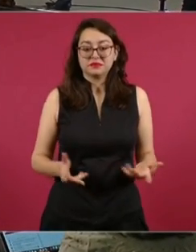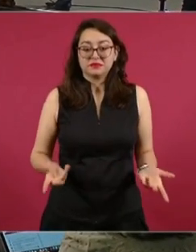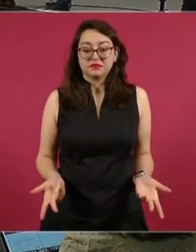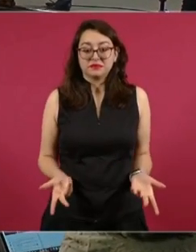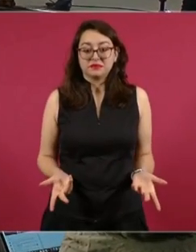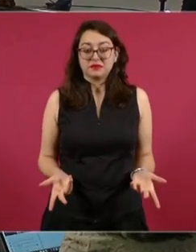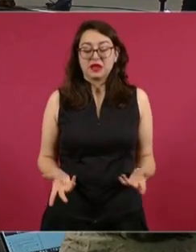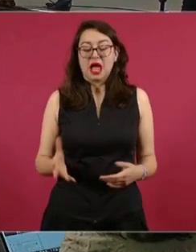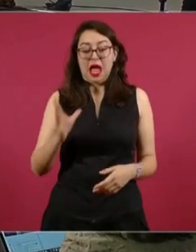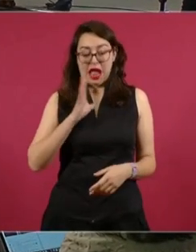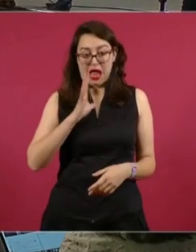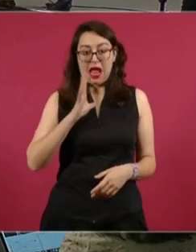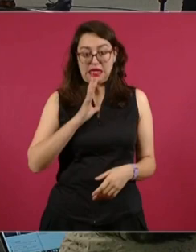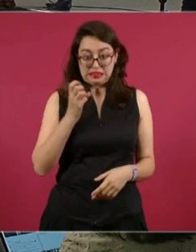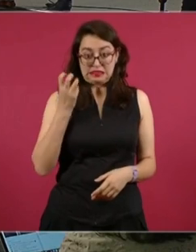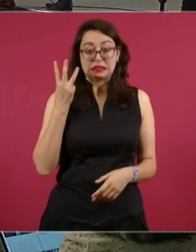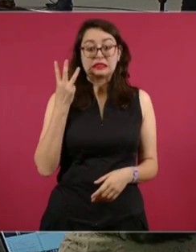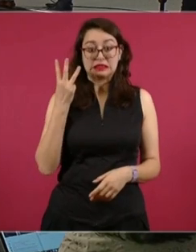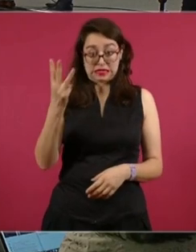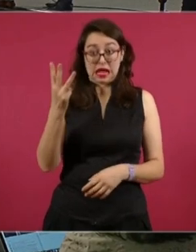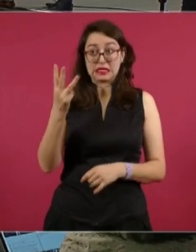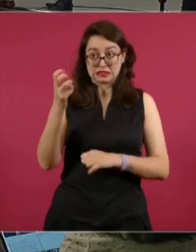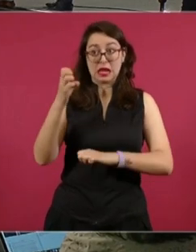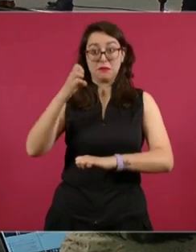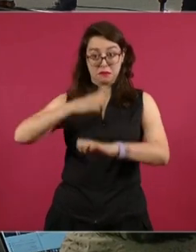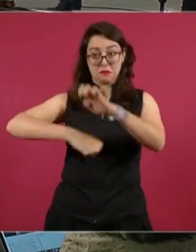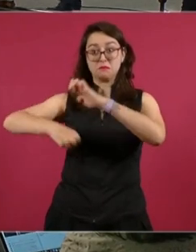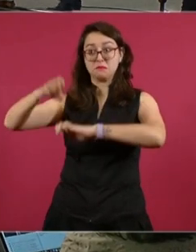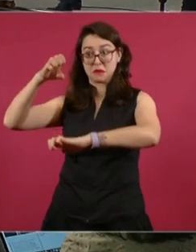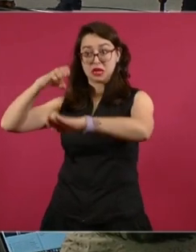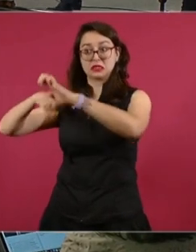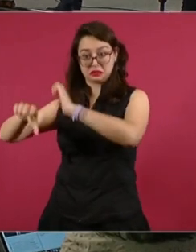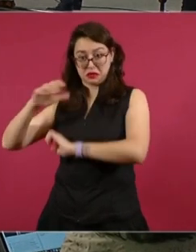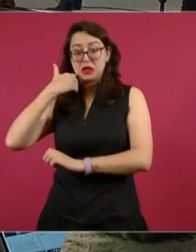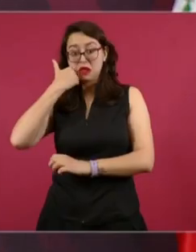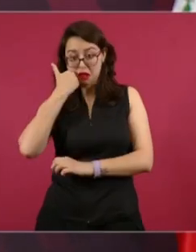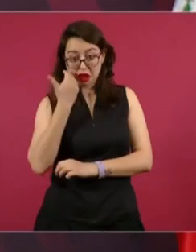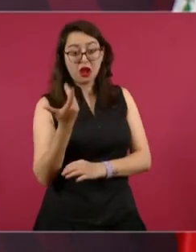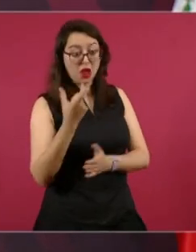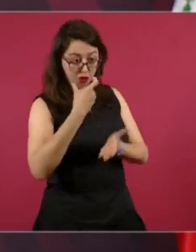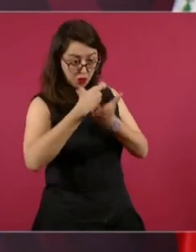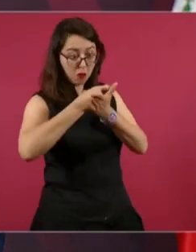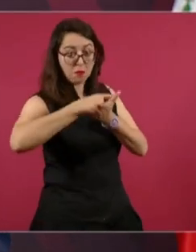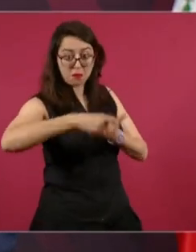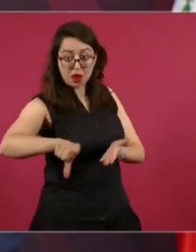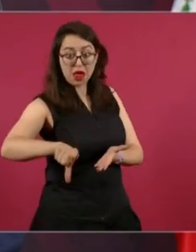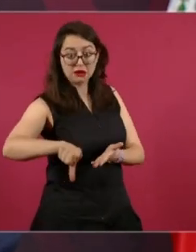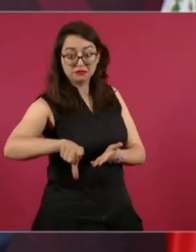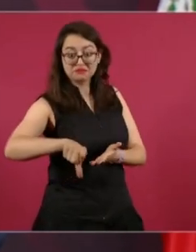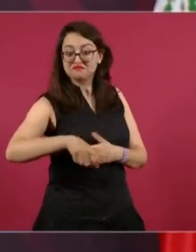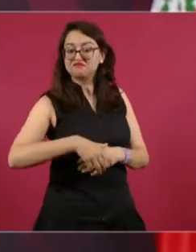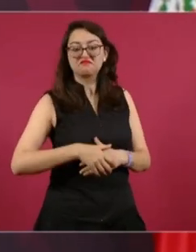tres empresas han querido llegar a acuerdo. Recuerdo